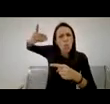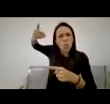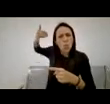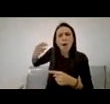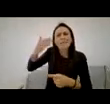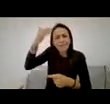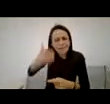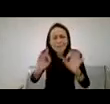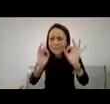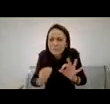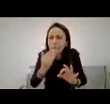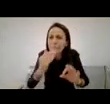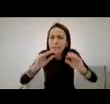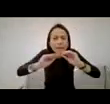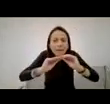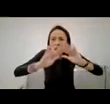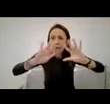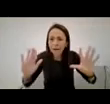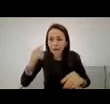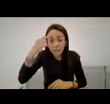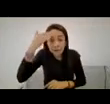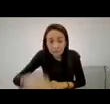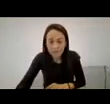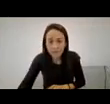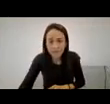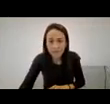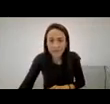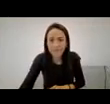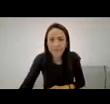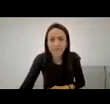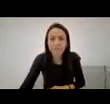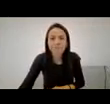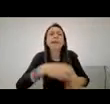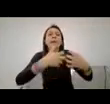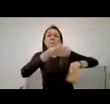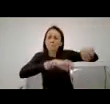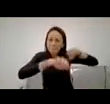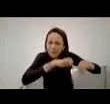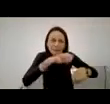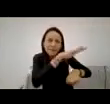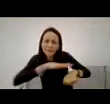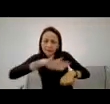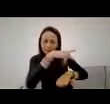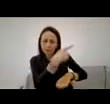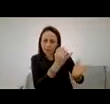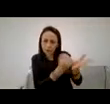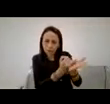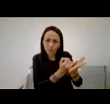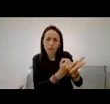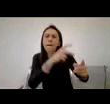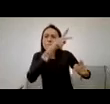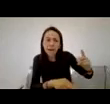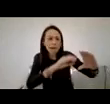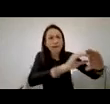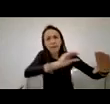de sector, cuáles son los donativos que recibimos de personas morales, de empresas o de fundaciones, si recibimos también